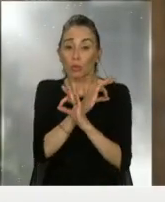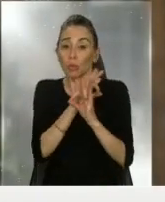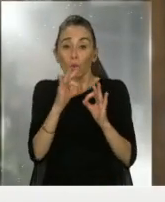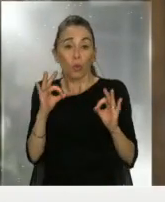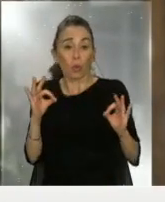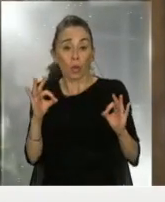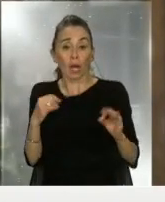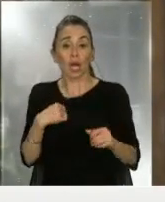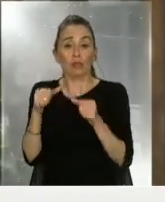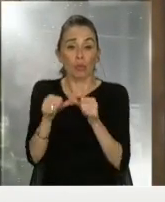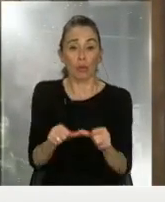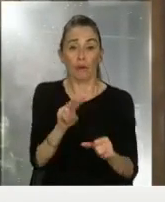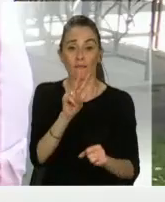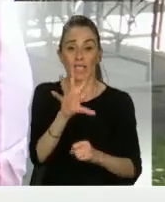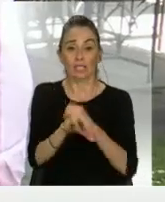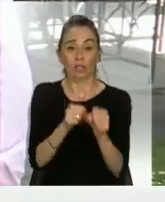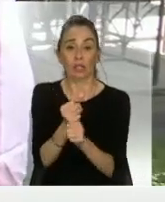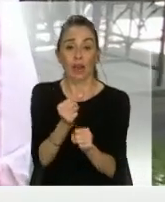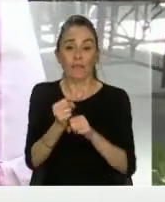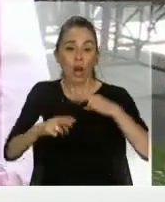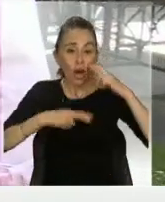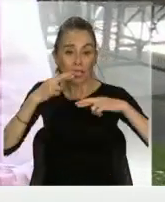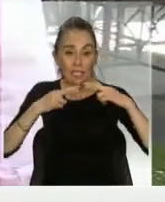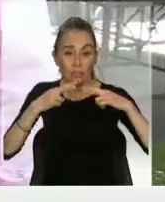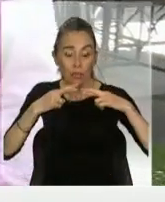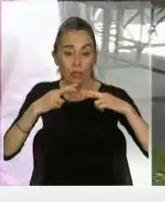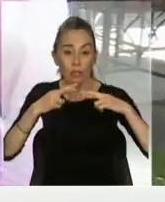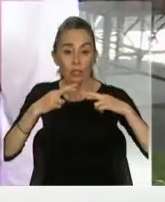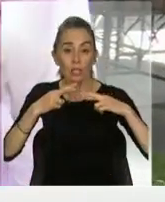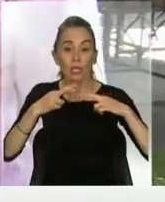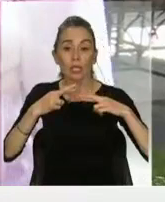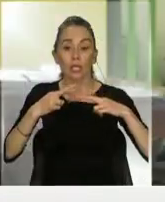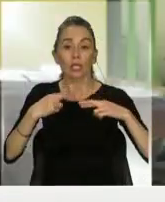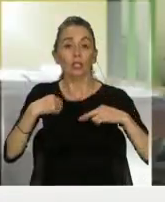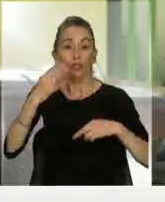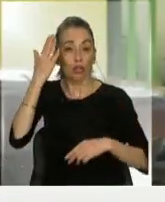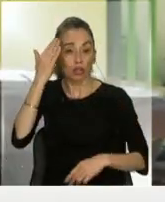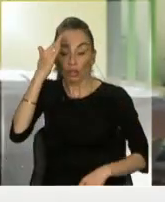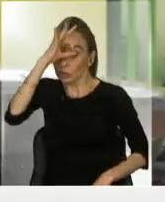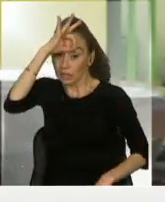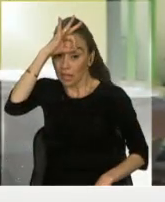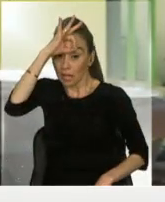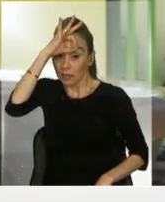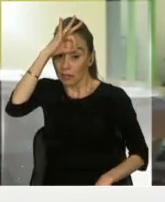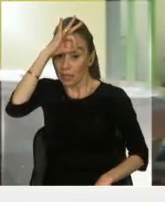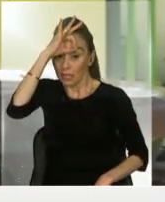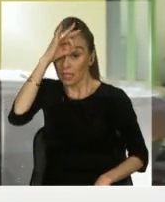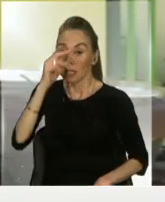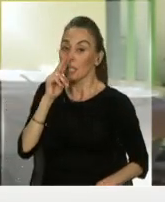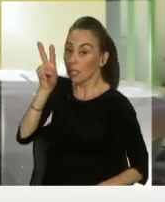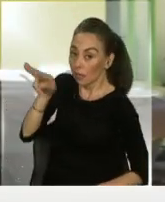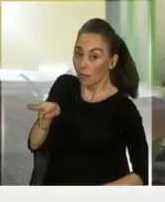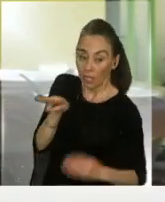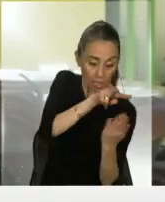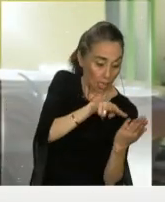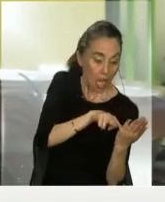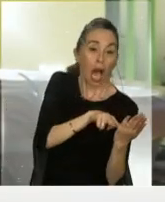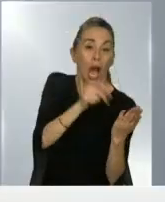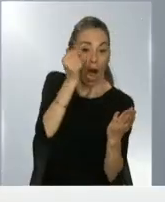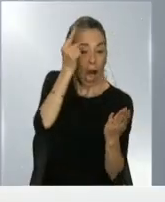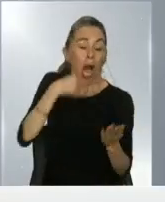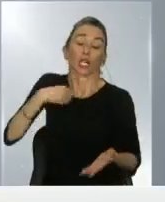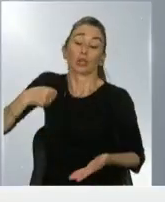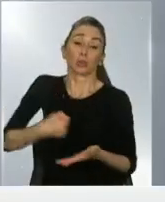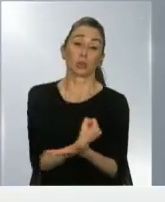Llevo 25 años trabajando en restaurantes. Yo lo leo porque fue en definitiva desconocimiento. Lo leo y veo lo que él tenía. Y la verdad es que, chuta,